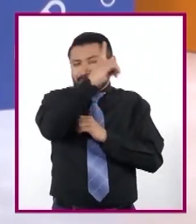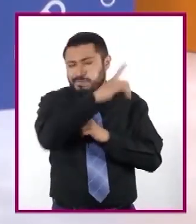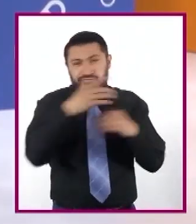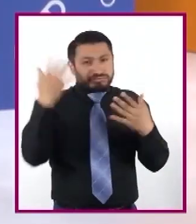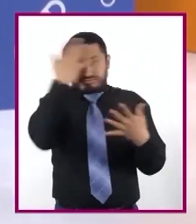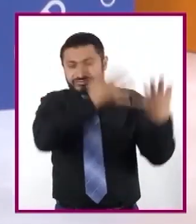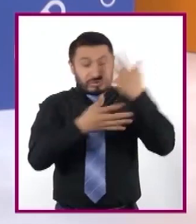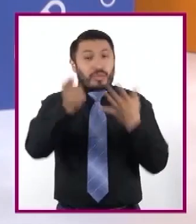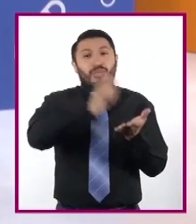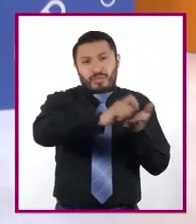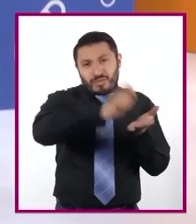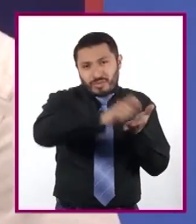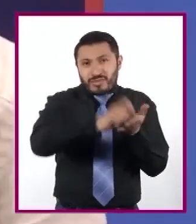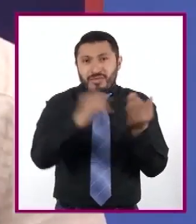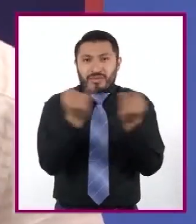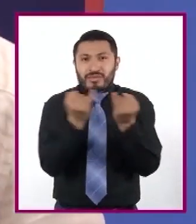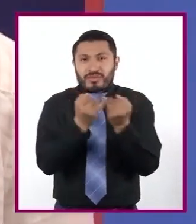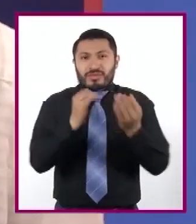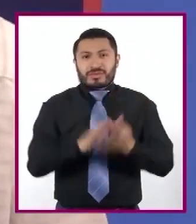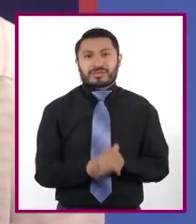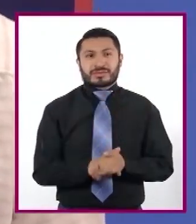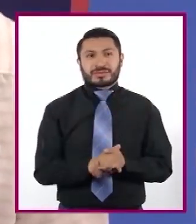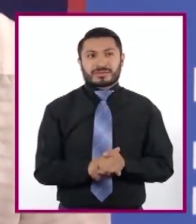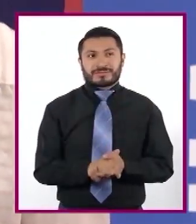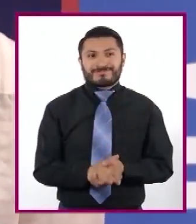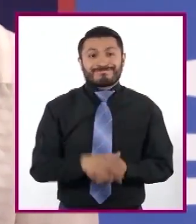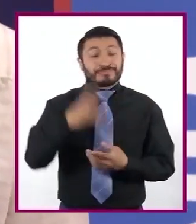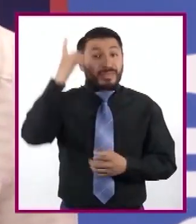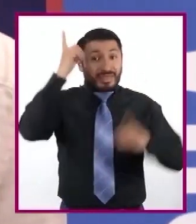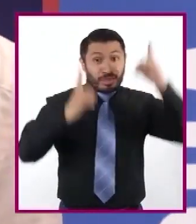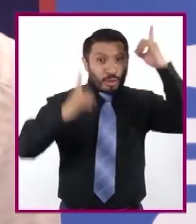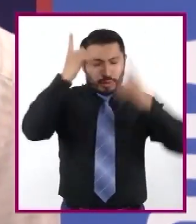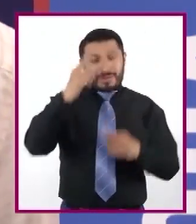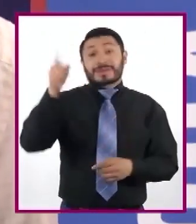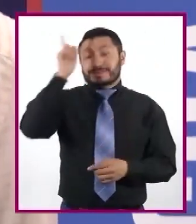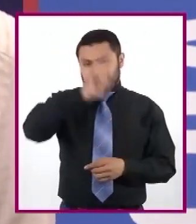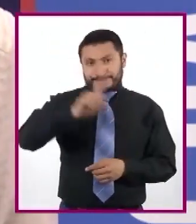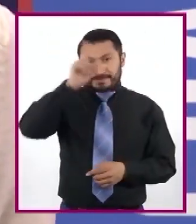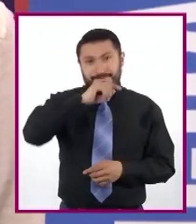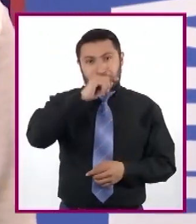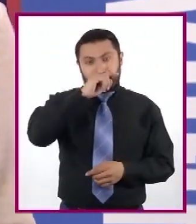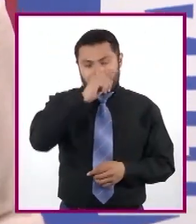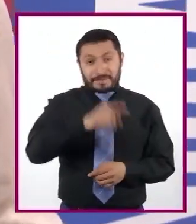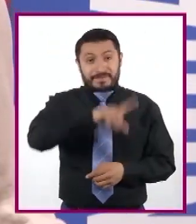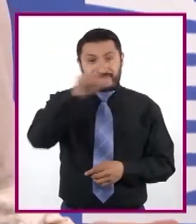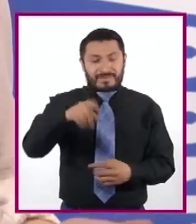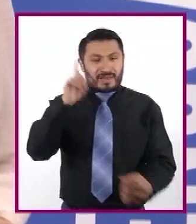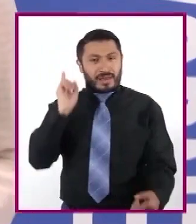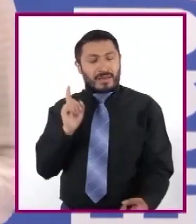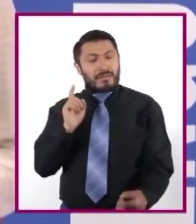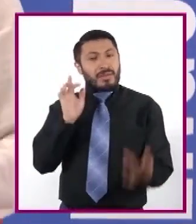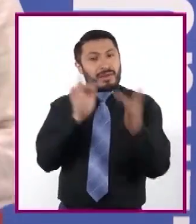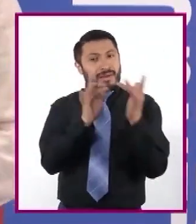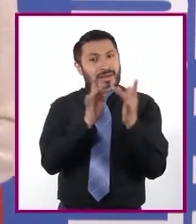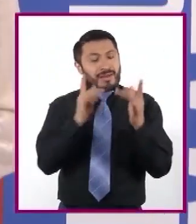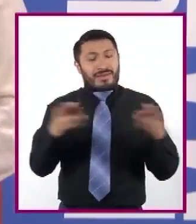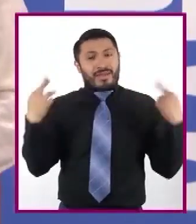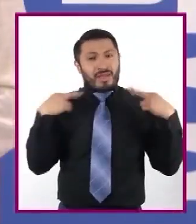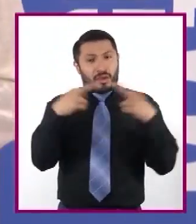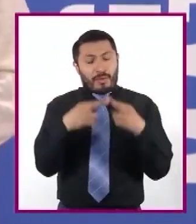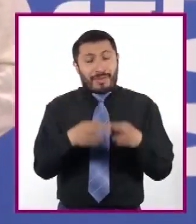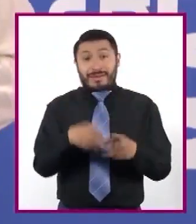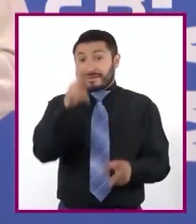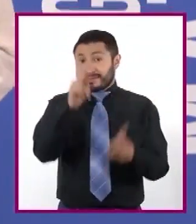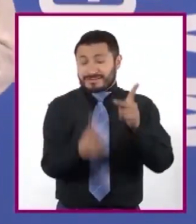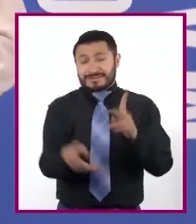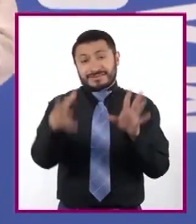el desarrollo de las actividades. Esas dudas les recomiendo que las consulten con su maestra o maestro o su libro de texto con